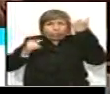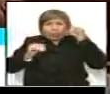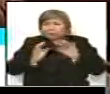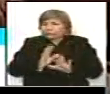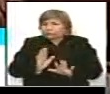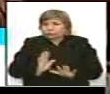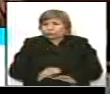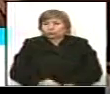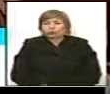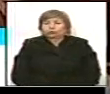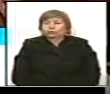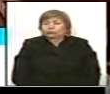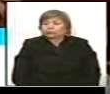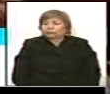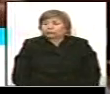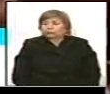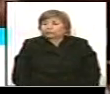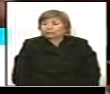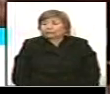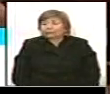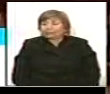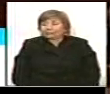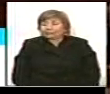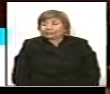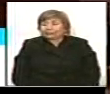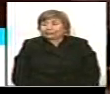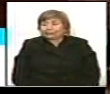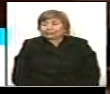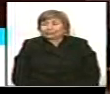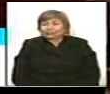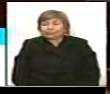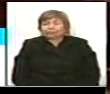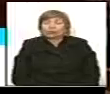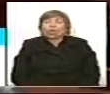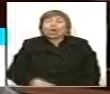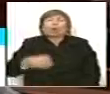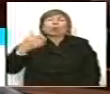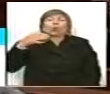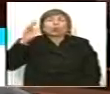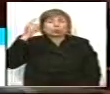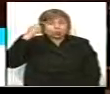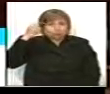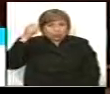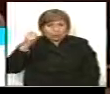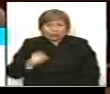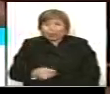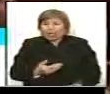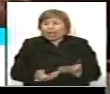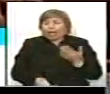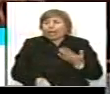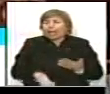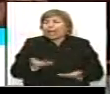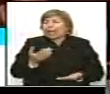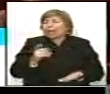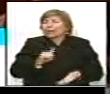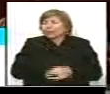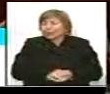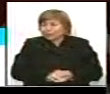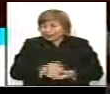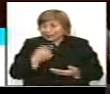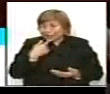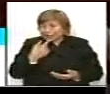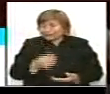base de ello, sino algún sueño. Algo que